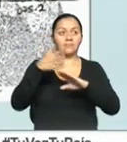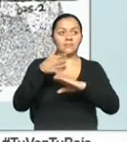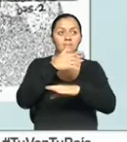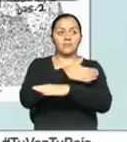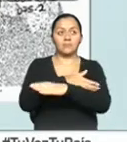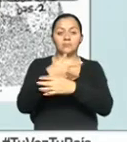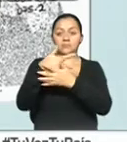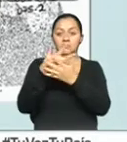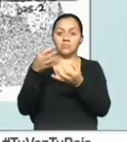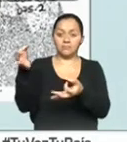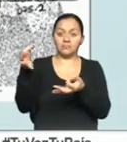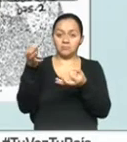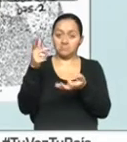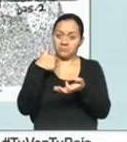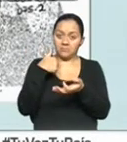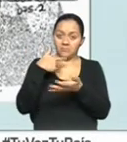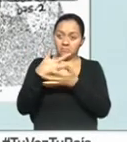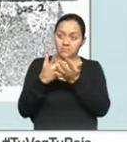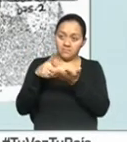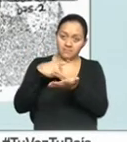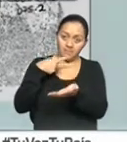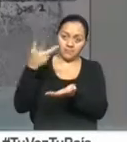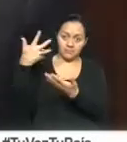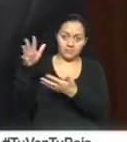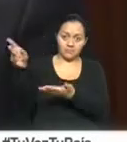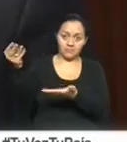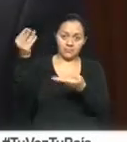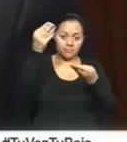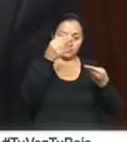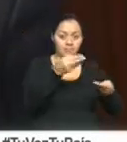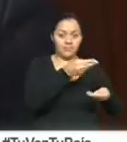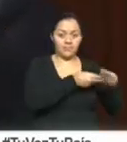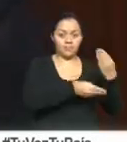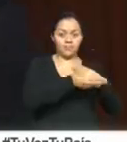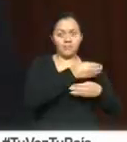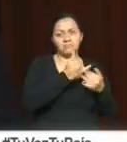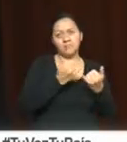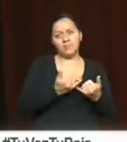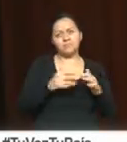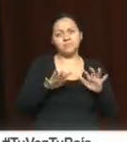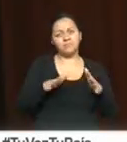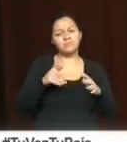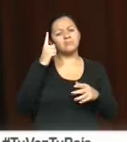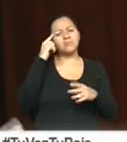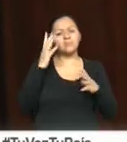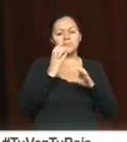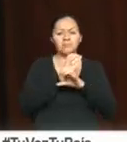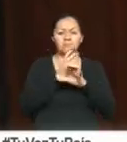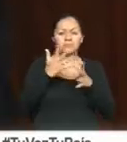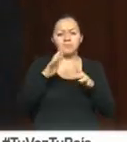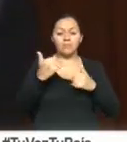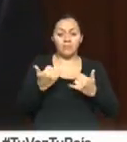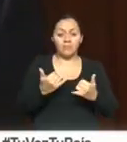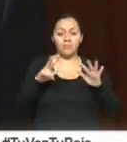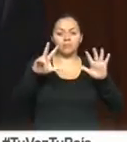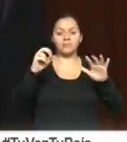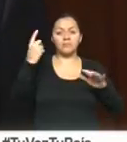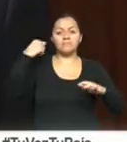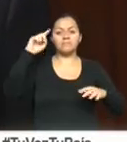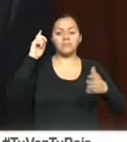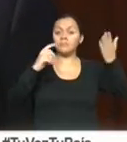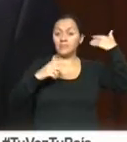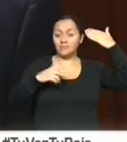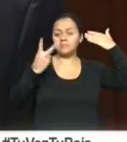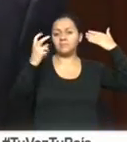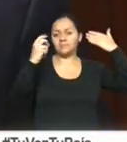otras reparaciones, conjunto. En valor actual neto debe ser mucho más de 80 millones de dólares en la reparación integral